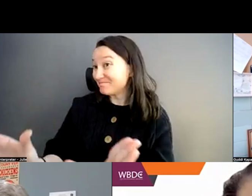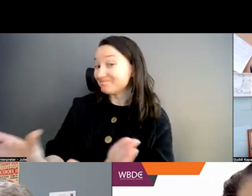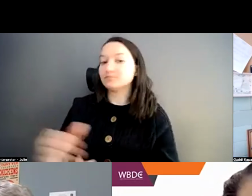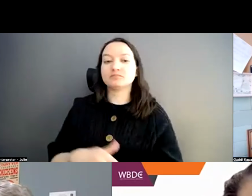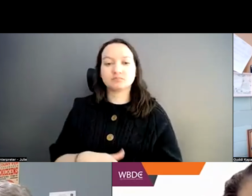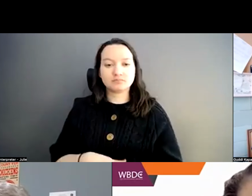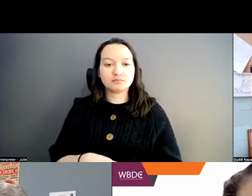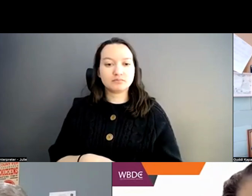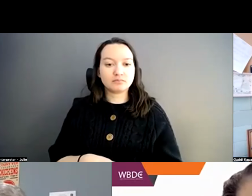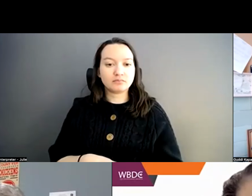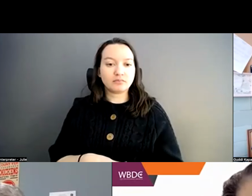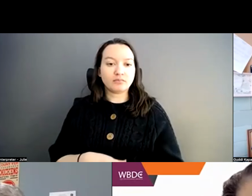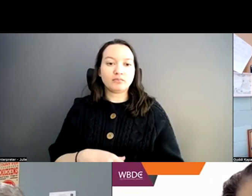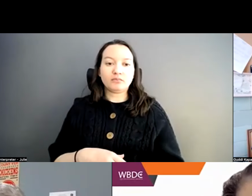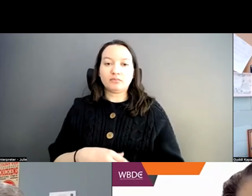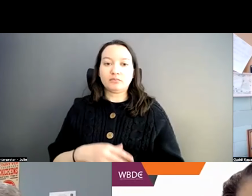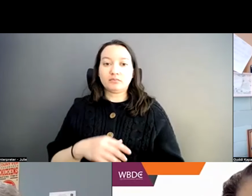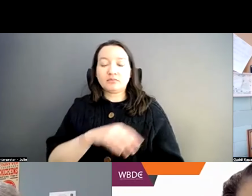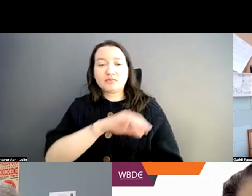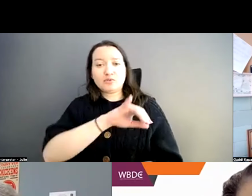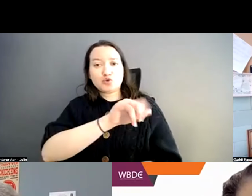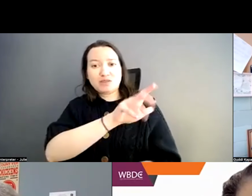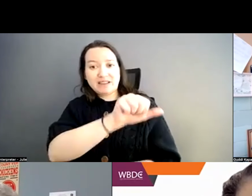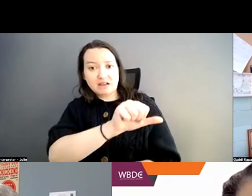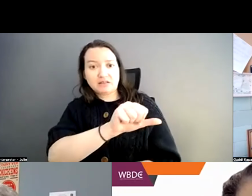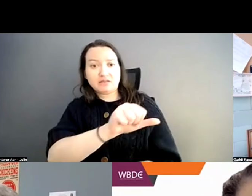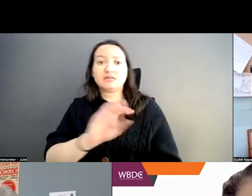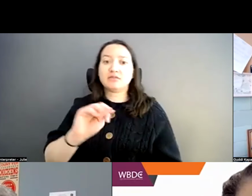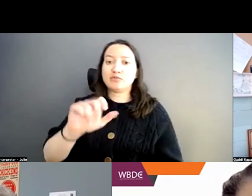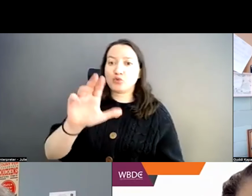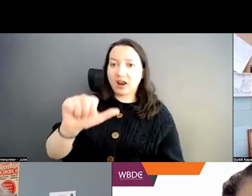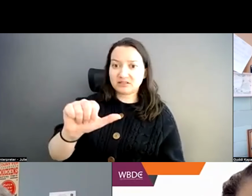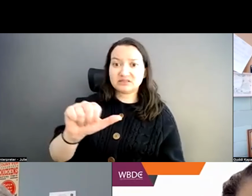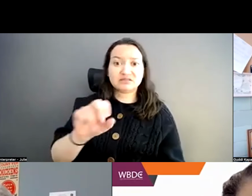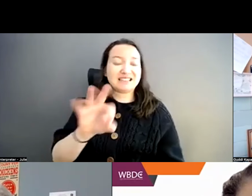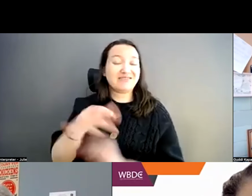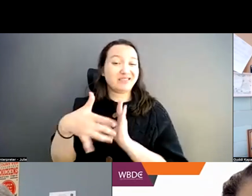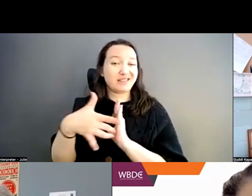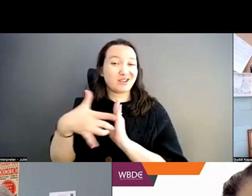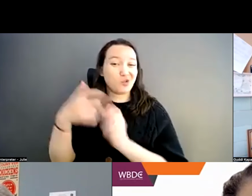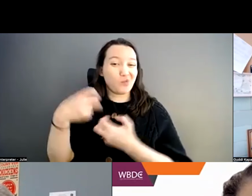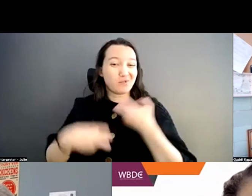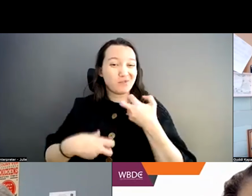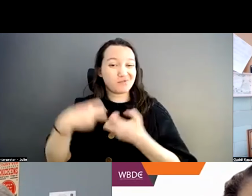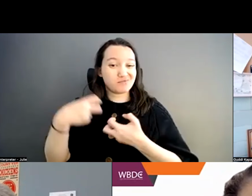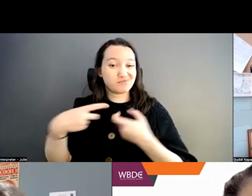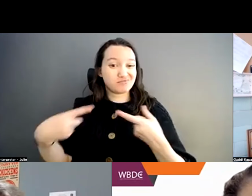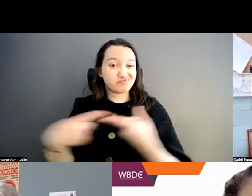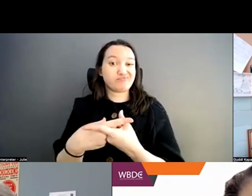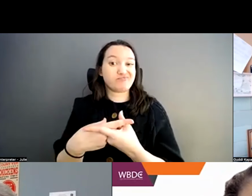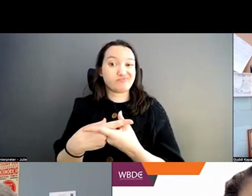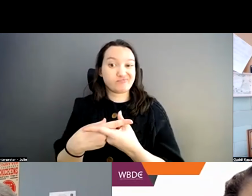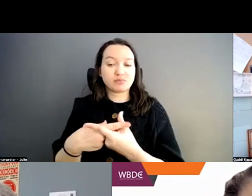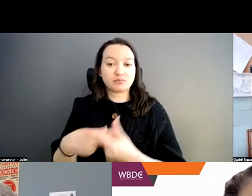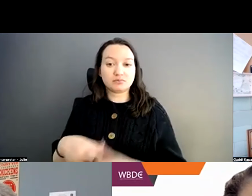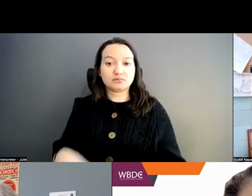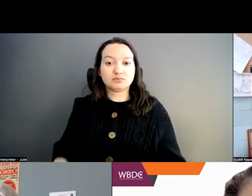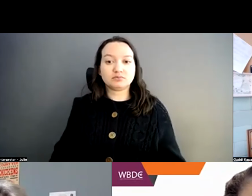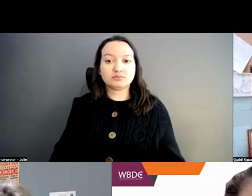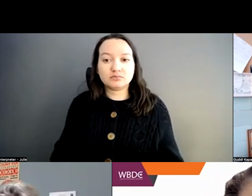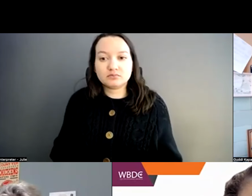les animamos a hacerlo. Le dejo a Julian que diga si hay algún problema técnico a la hora de hacerlo.